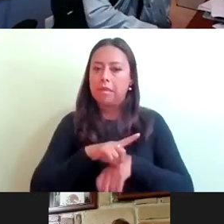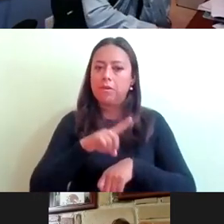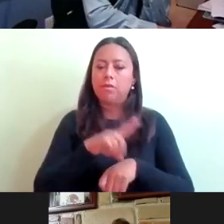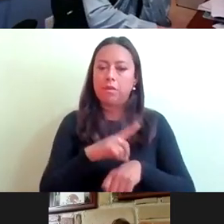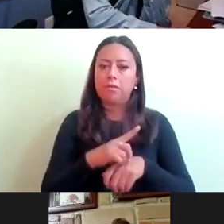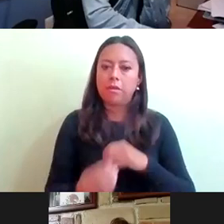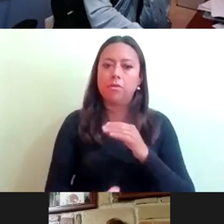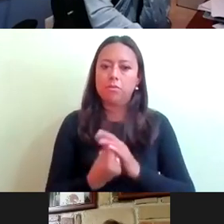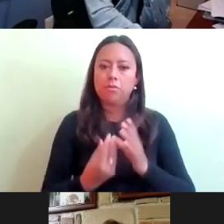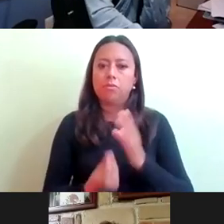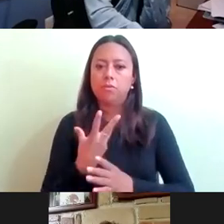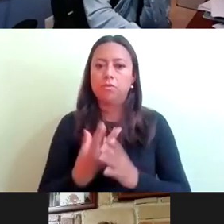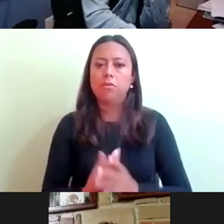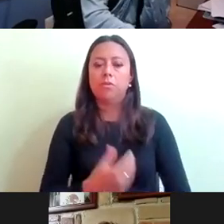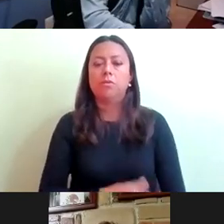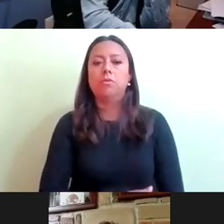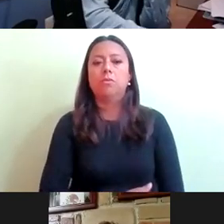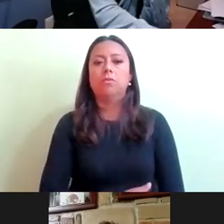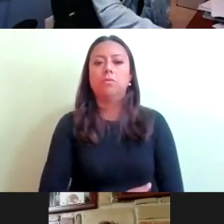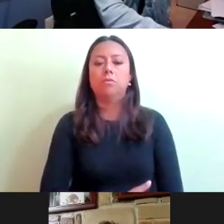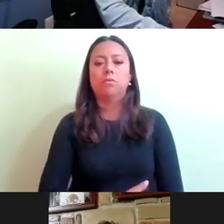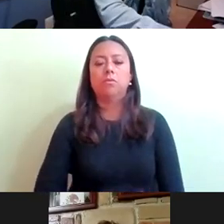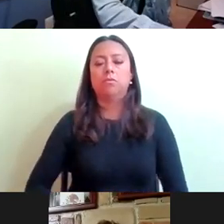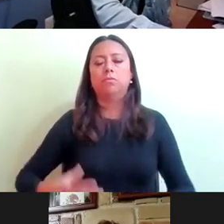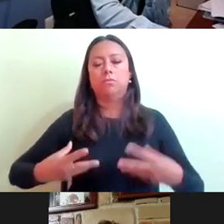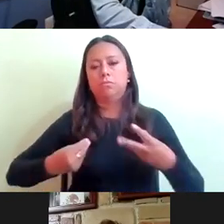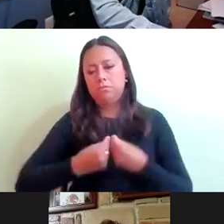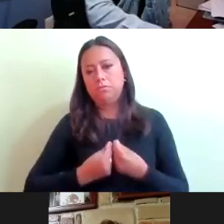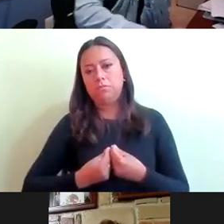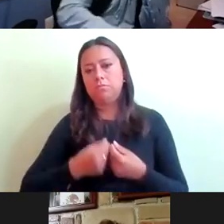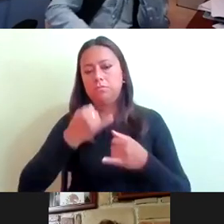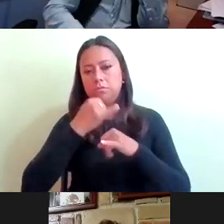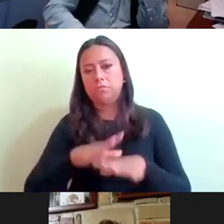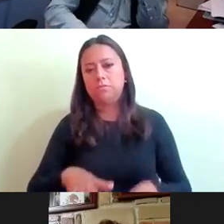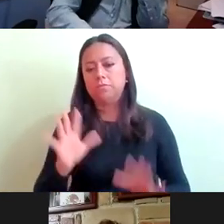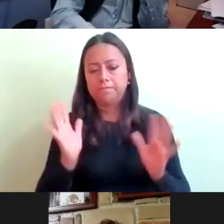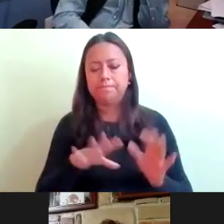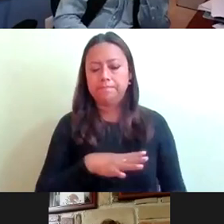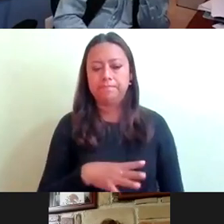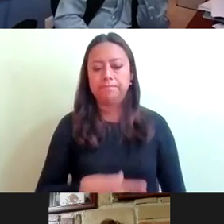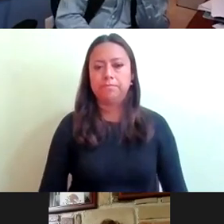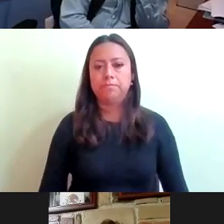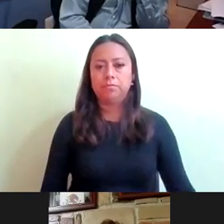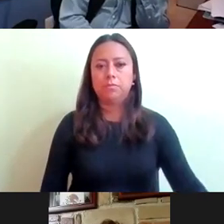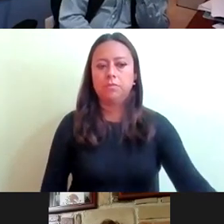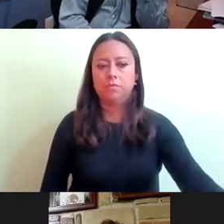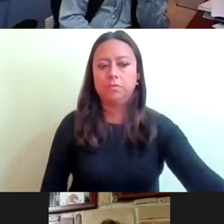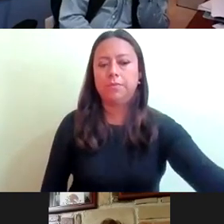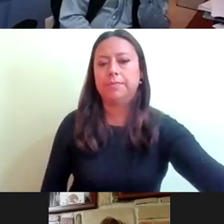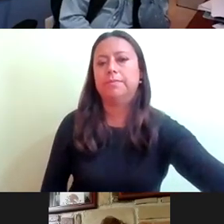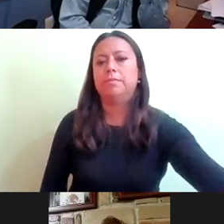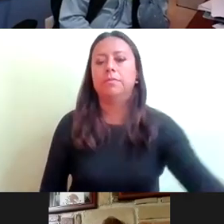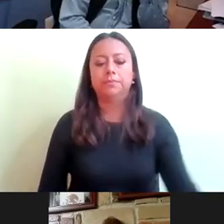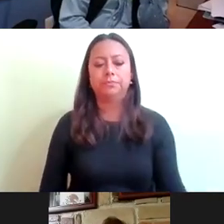día junto con la información que tenemos. ¿Lo relativo a los proyectos ejercidos